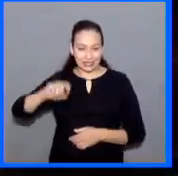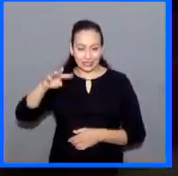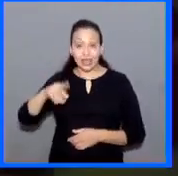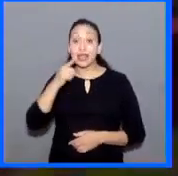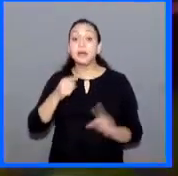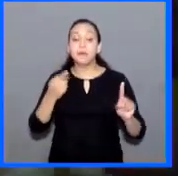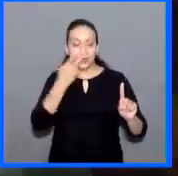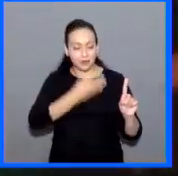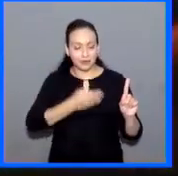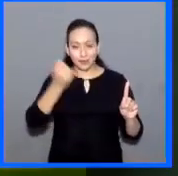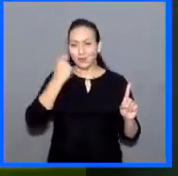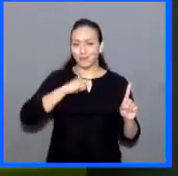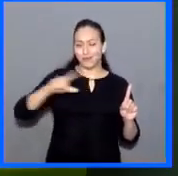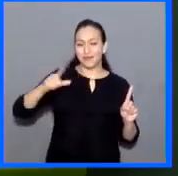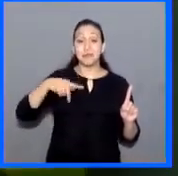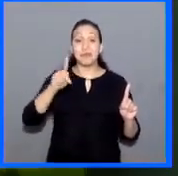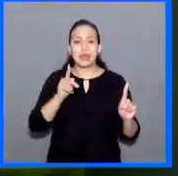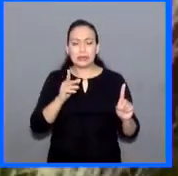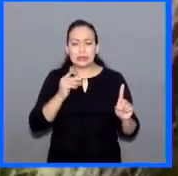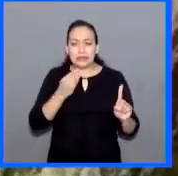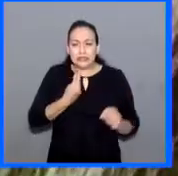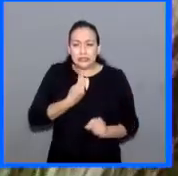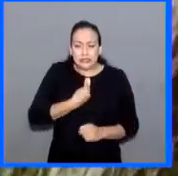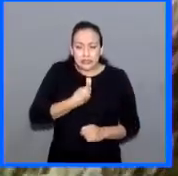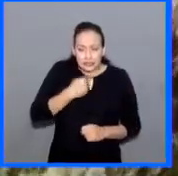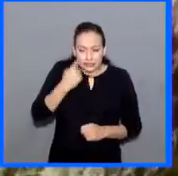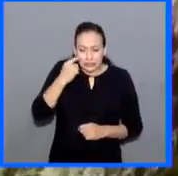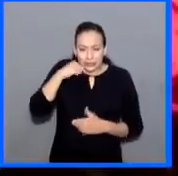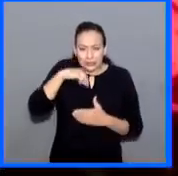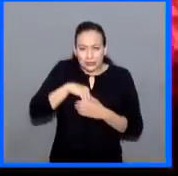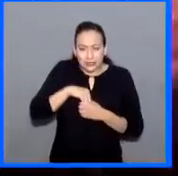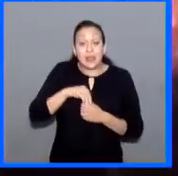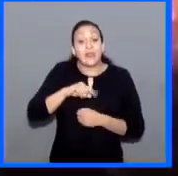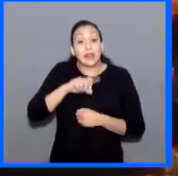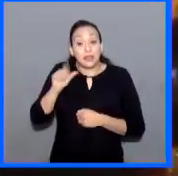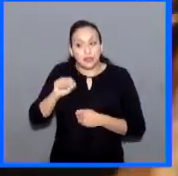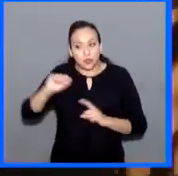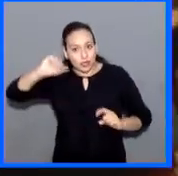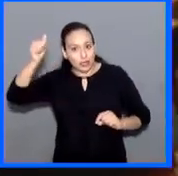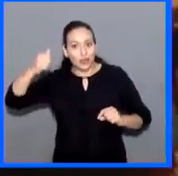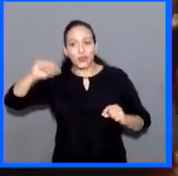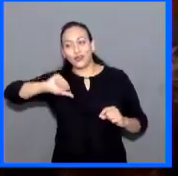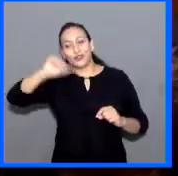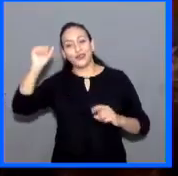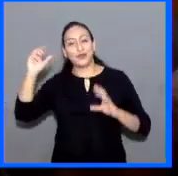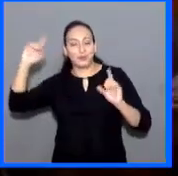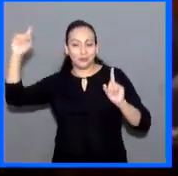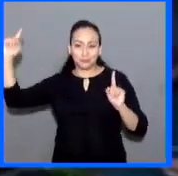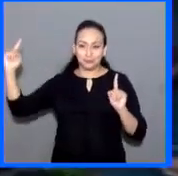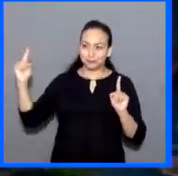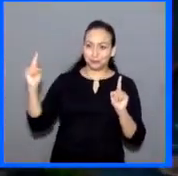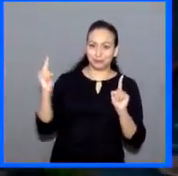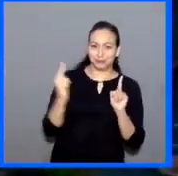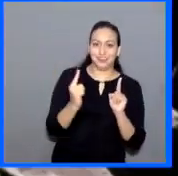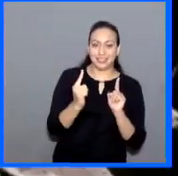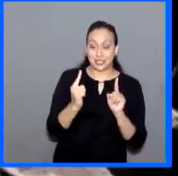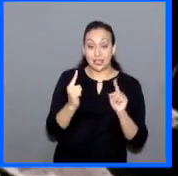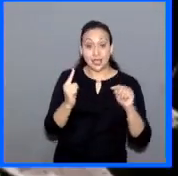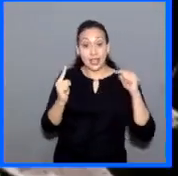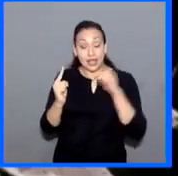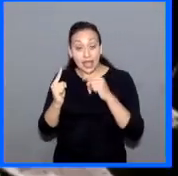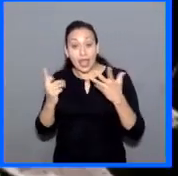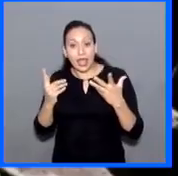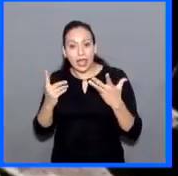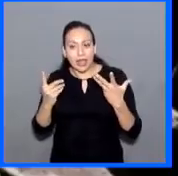Su vida cambiará para siempre cuando es contactada por un ser de otro plano de la existencia, donde sus creaciones han cobrado